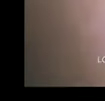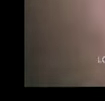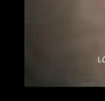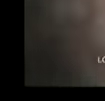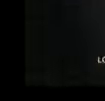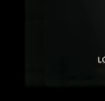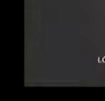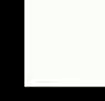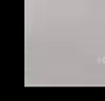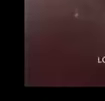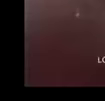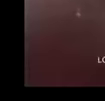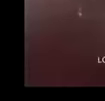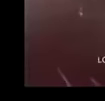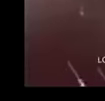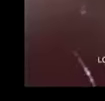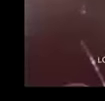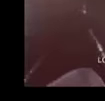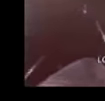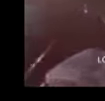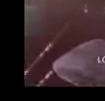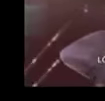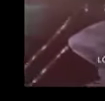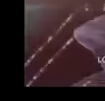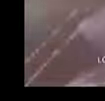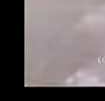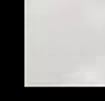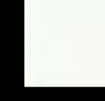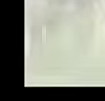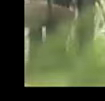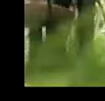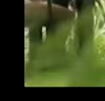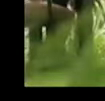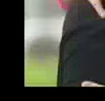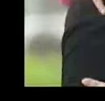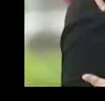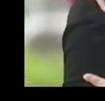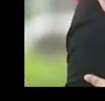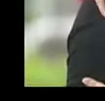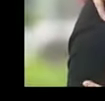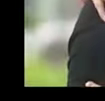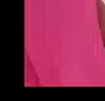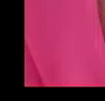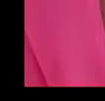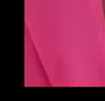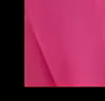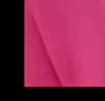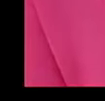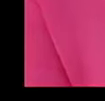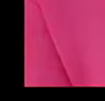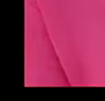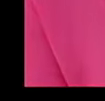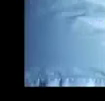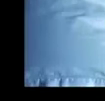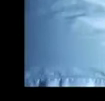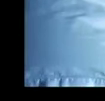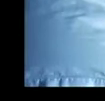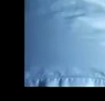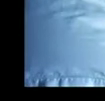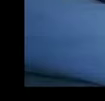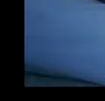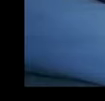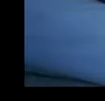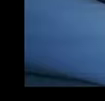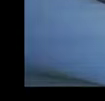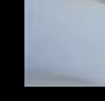a célula. Las células madre Flor Budleja Davidi le dan los buenos días a una piel fresca, las buenas tardes a piel suave y las buenas noches